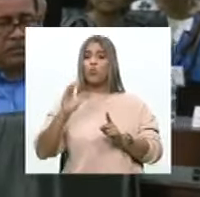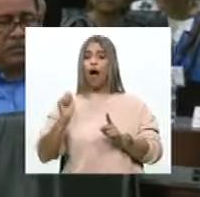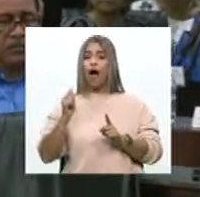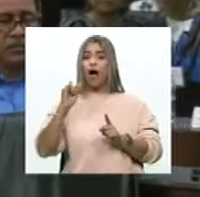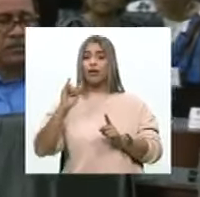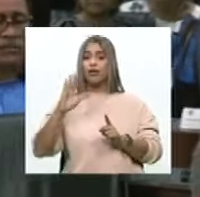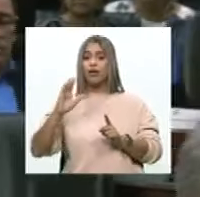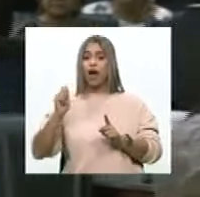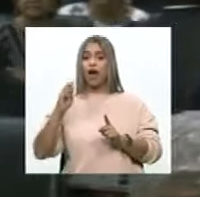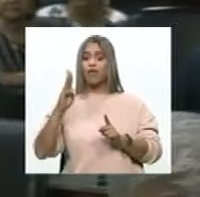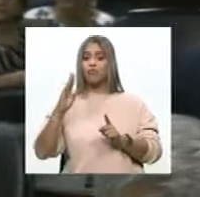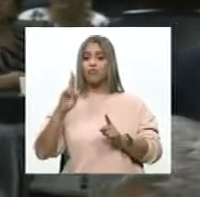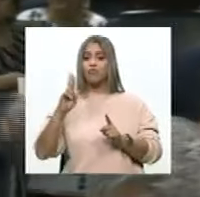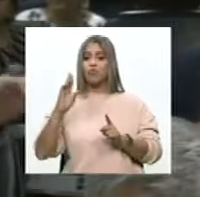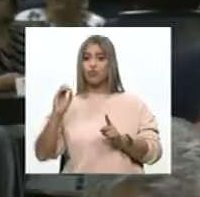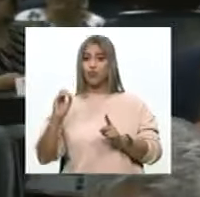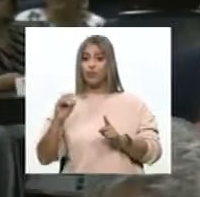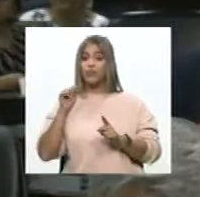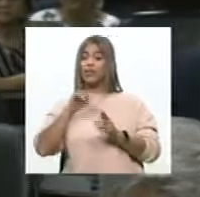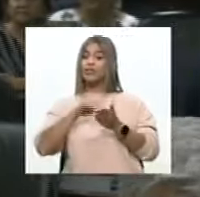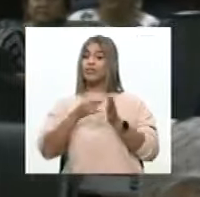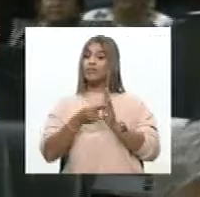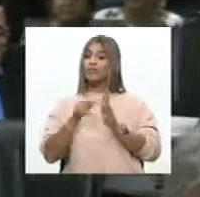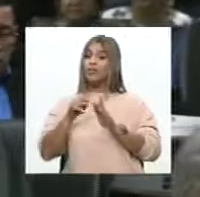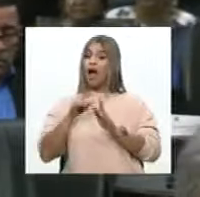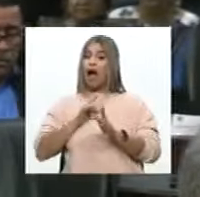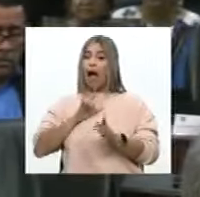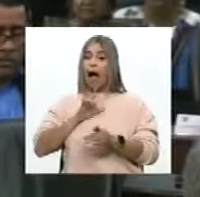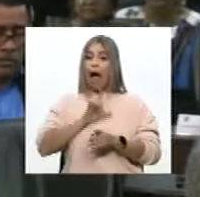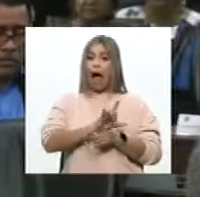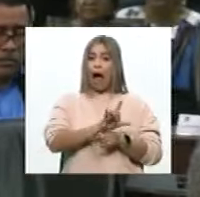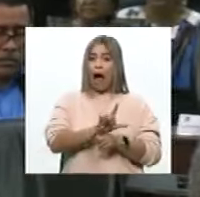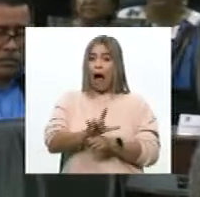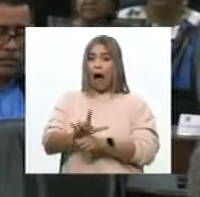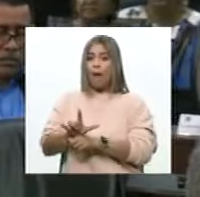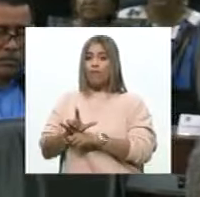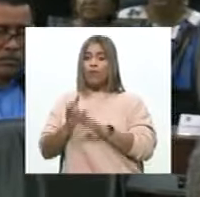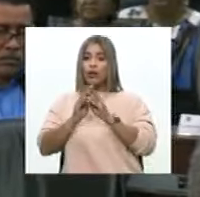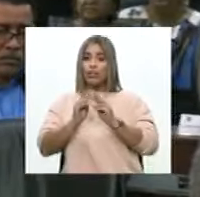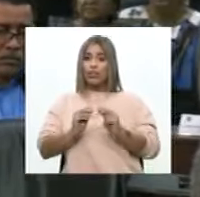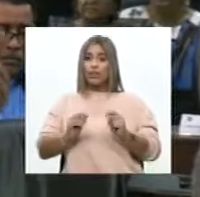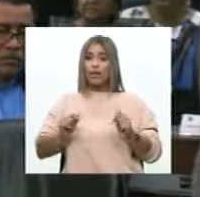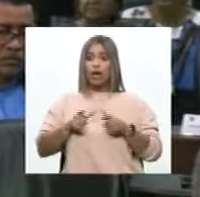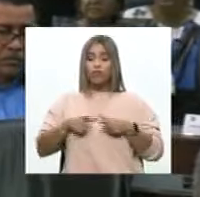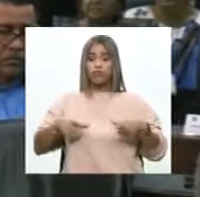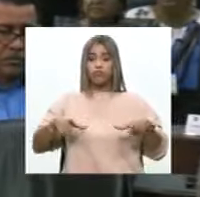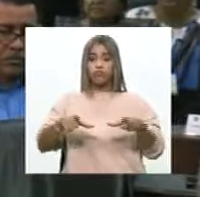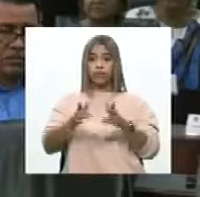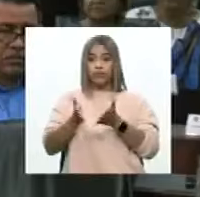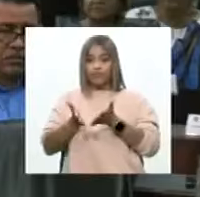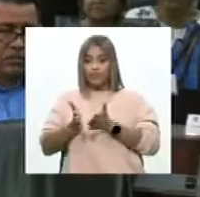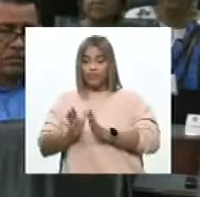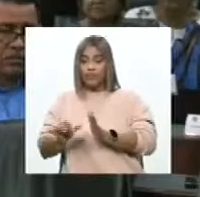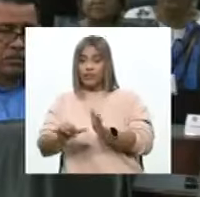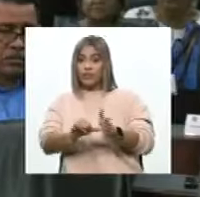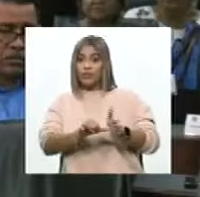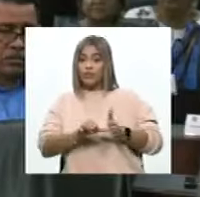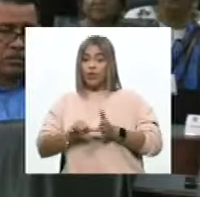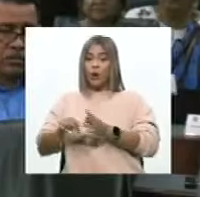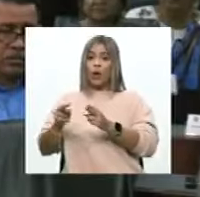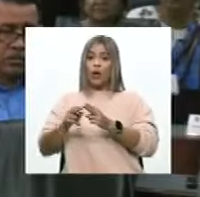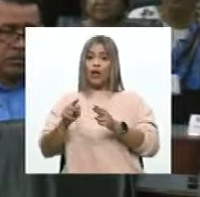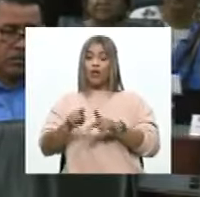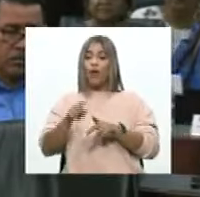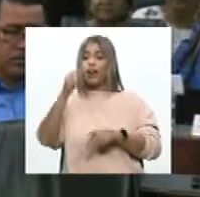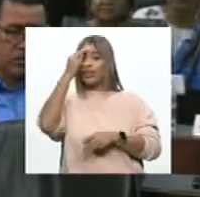Huaycaipuro, en el amor que le tenía a su tierra, había nacido en los sectores cercanos a lo que hoy conocemos